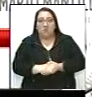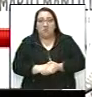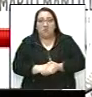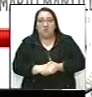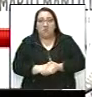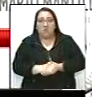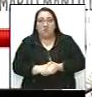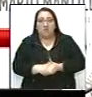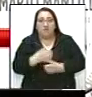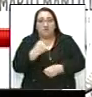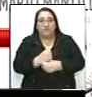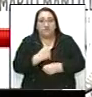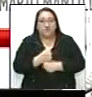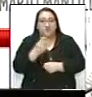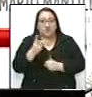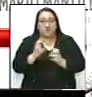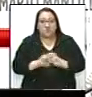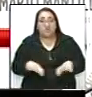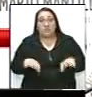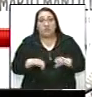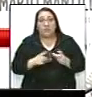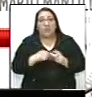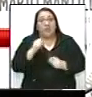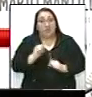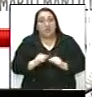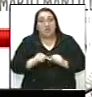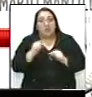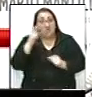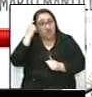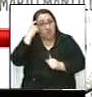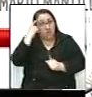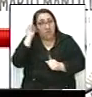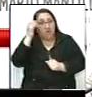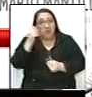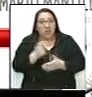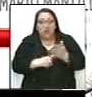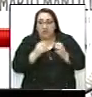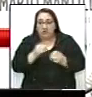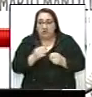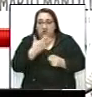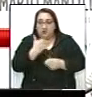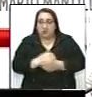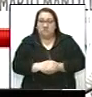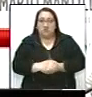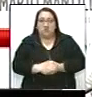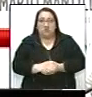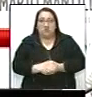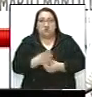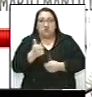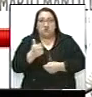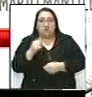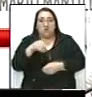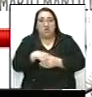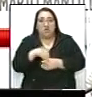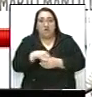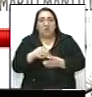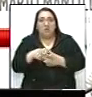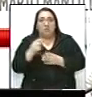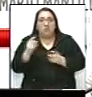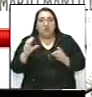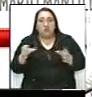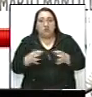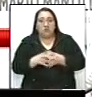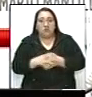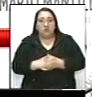el funcionamiento de esas dos cámaras. Yo sigo pensando y sigo creyendo que la mejor fórmula es y será la